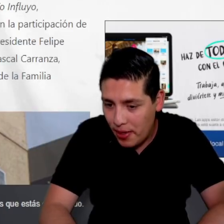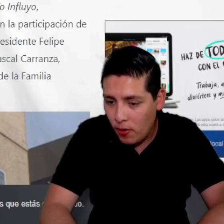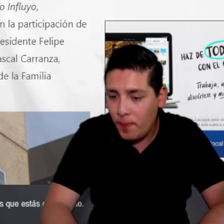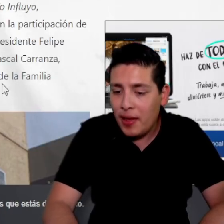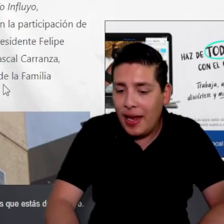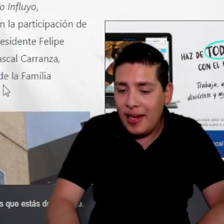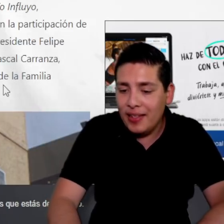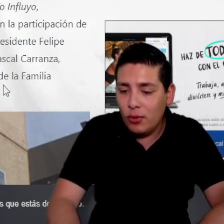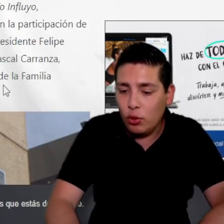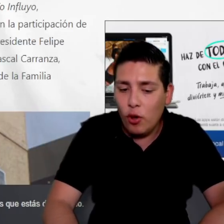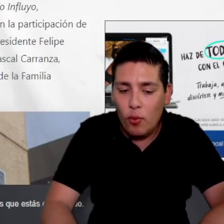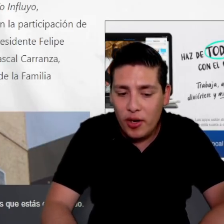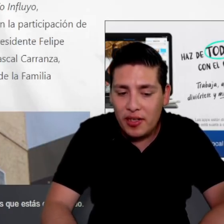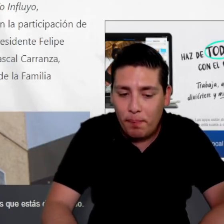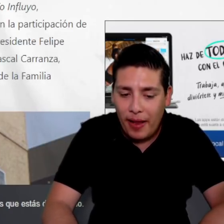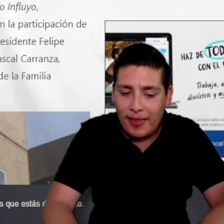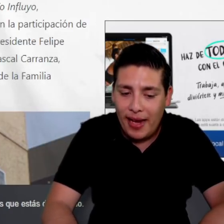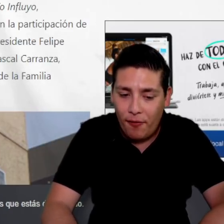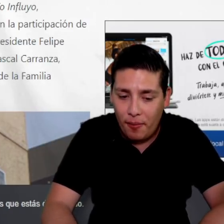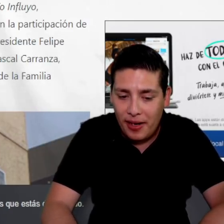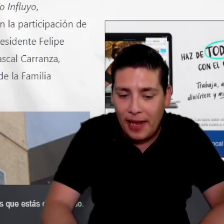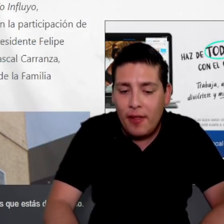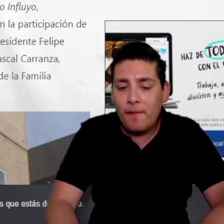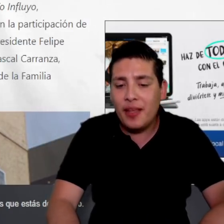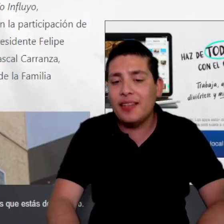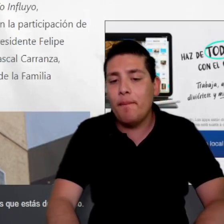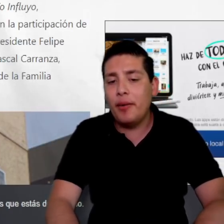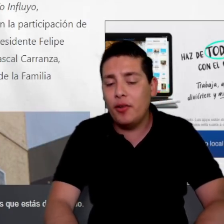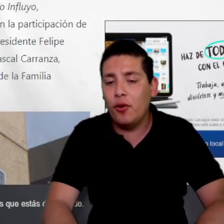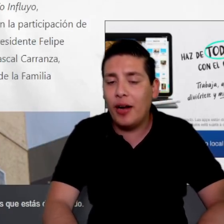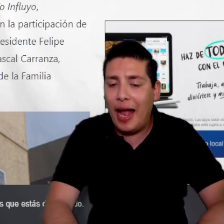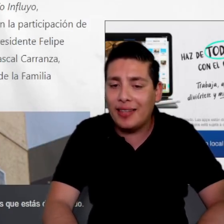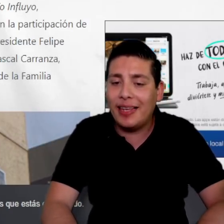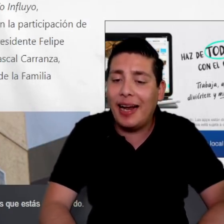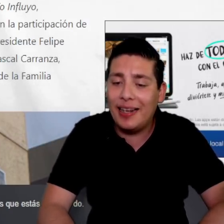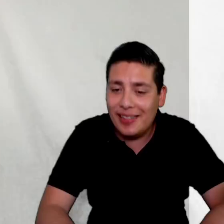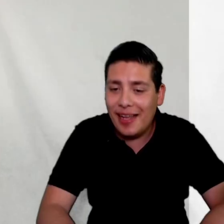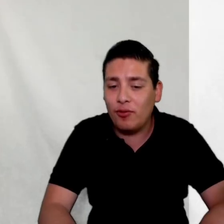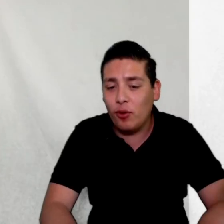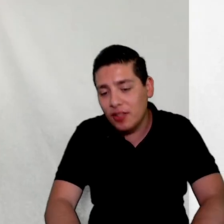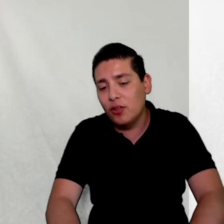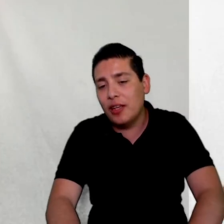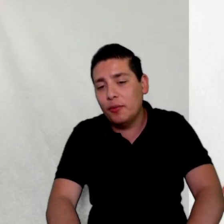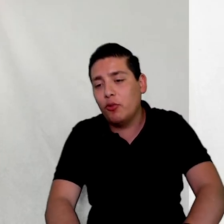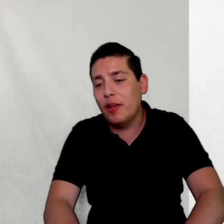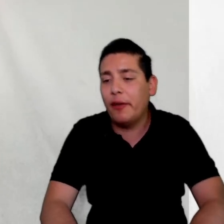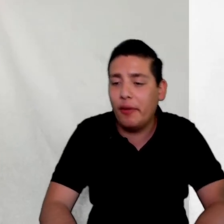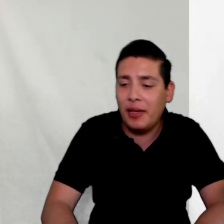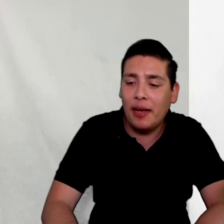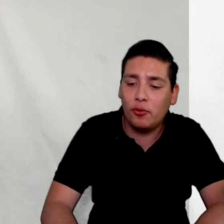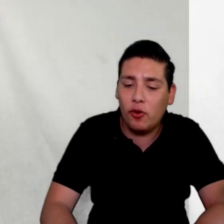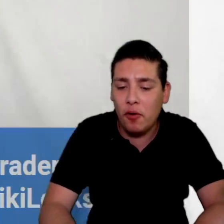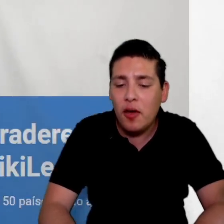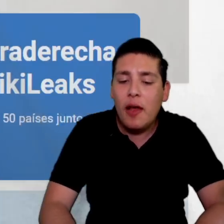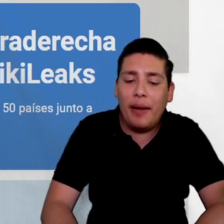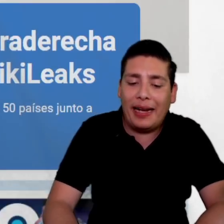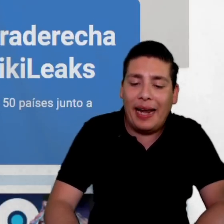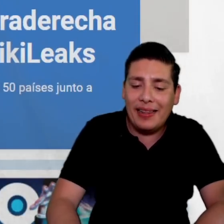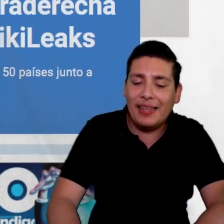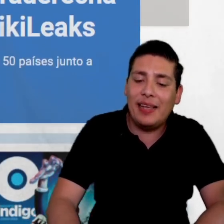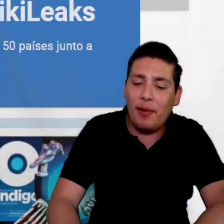organismo público, el Instituto Municipal de la Familia de San Pedro Garza García. Entonces nos damos cuenta, familia, pues